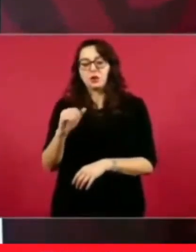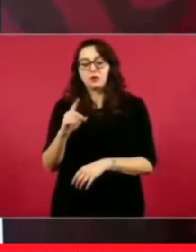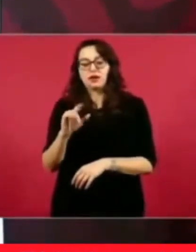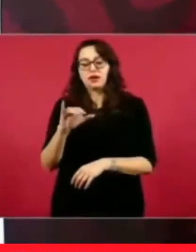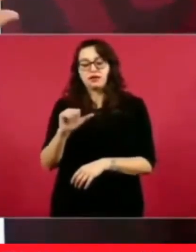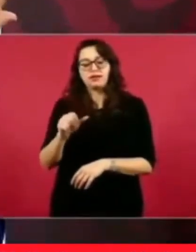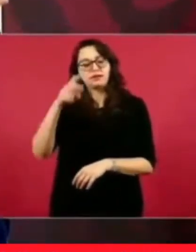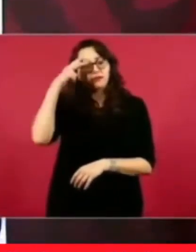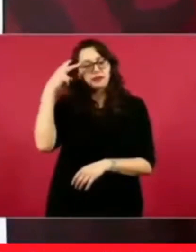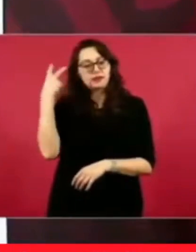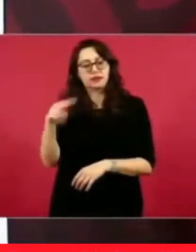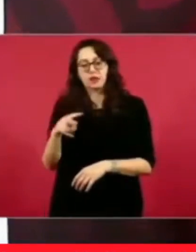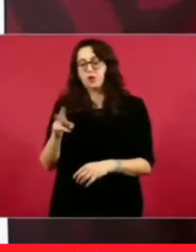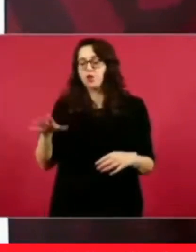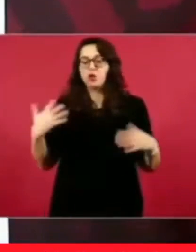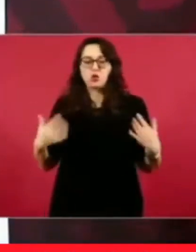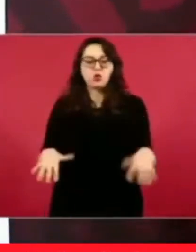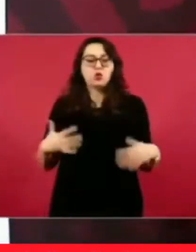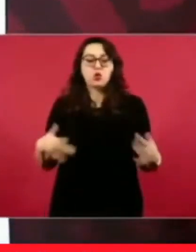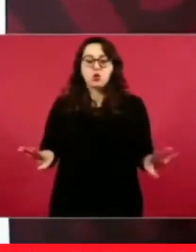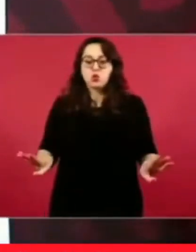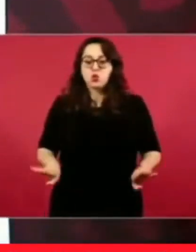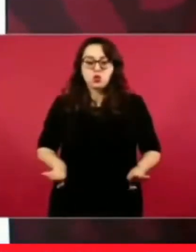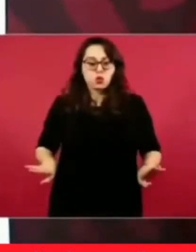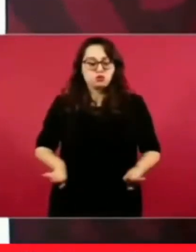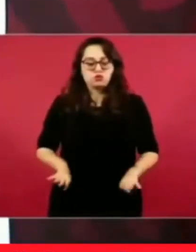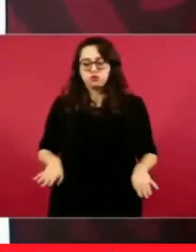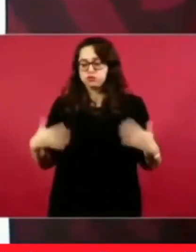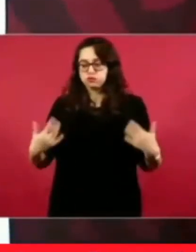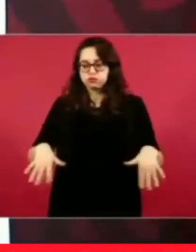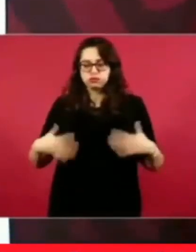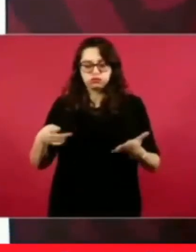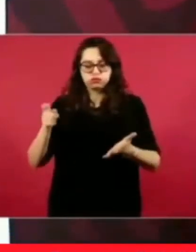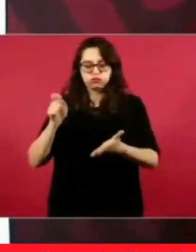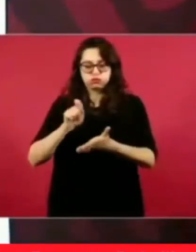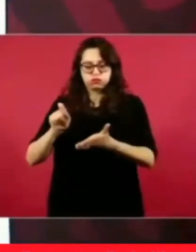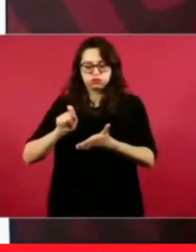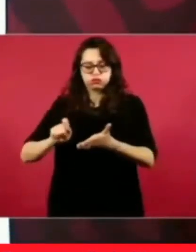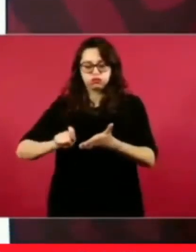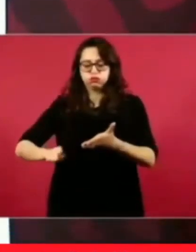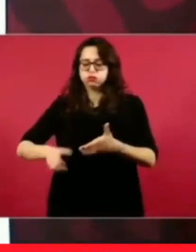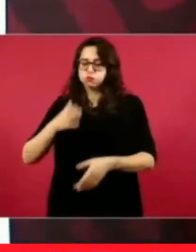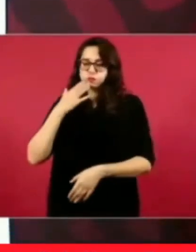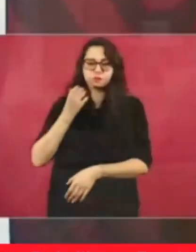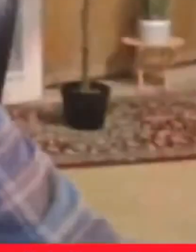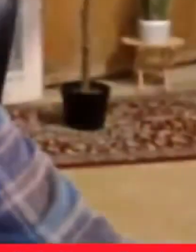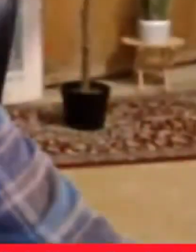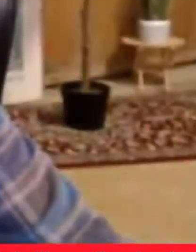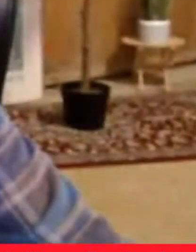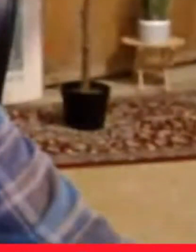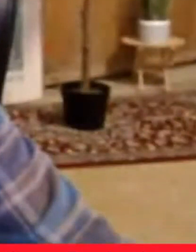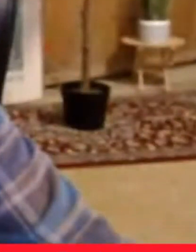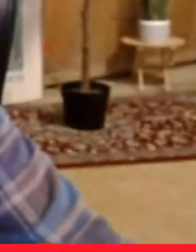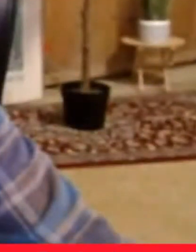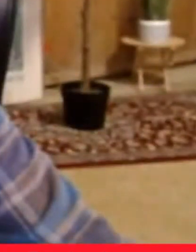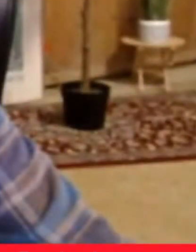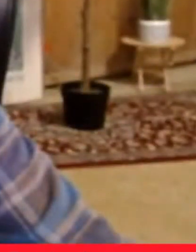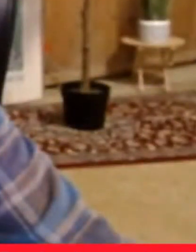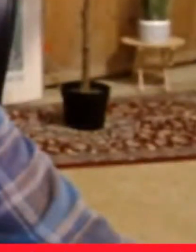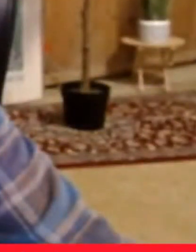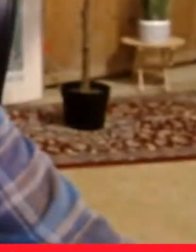excepcionales. Qué interesante, Ricardo. Bueno, perdón que lo mencione, pero que intentaban de alguna otra forma hacer caer al presidente